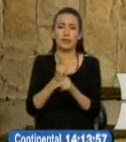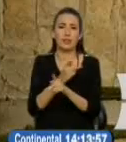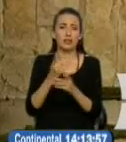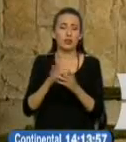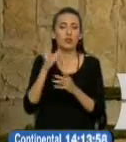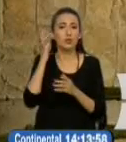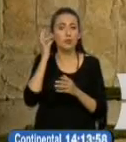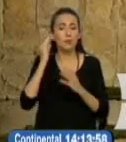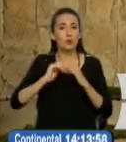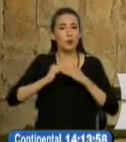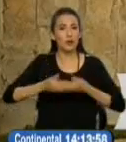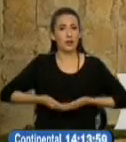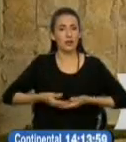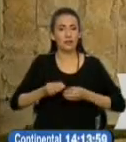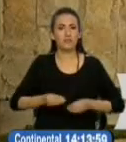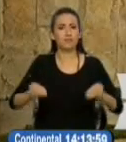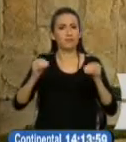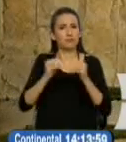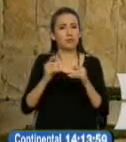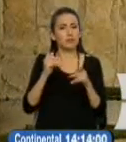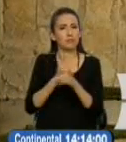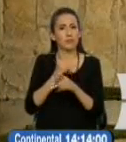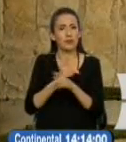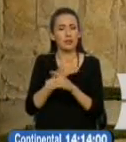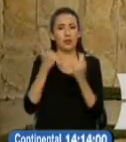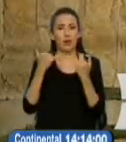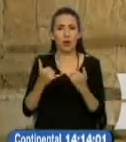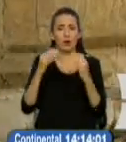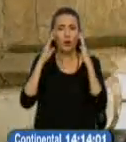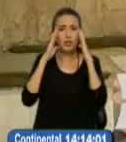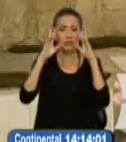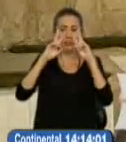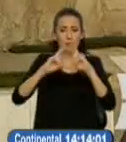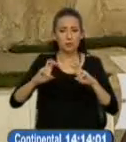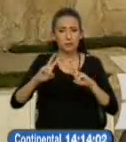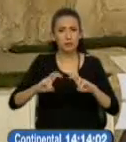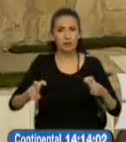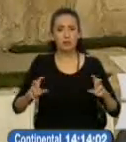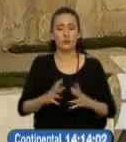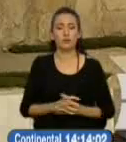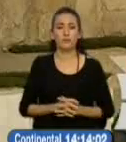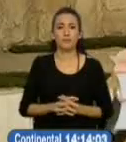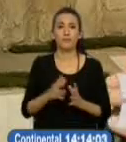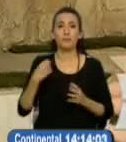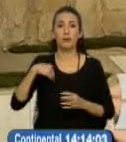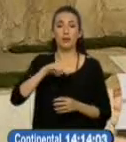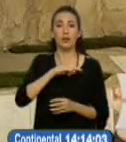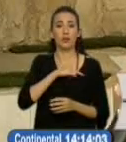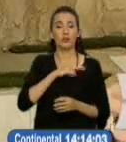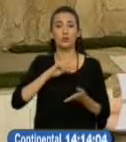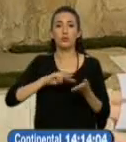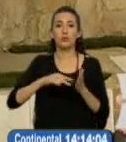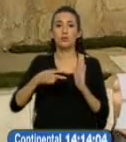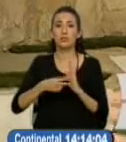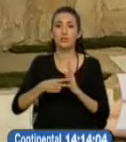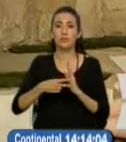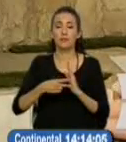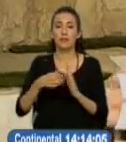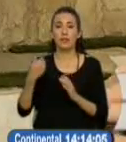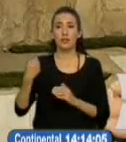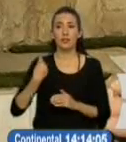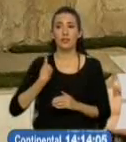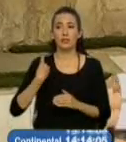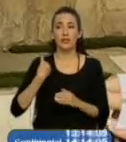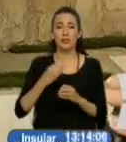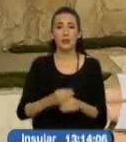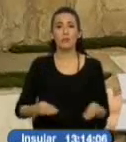eso está más aparente ahora que estamos haciendo las investigaciones. Entonces para nosotros significa que tenemos que